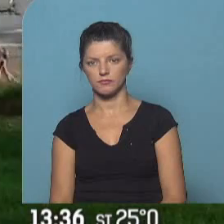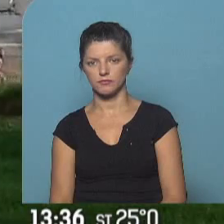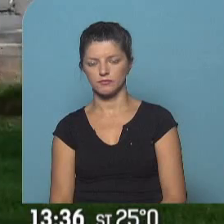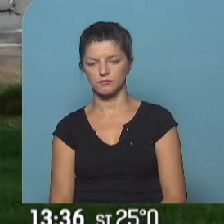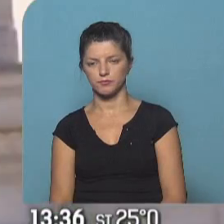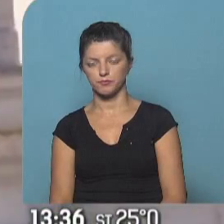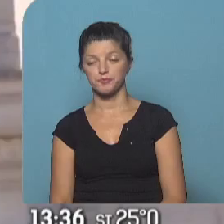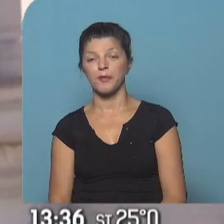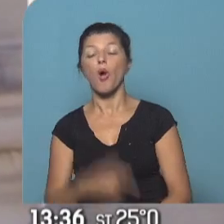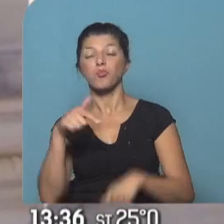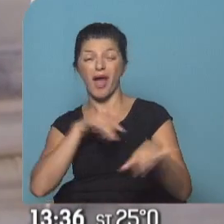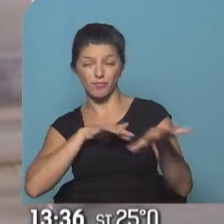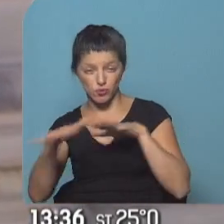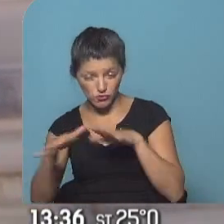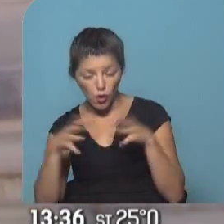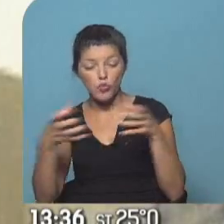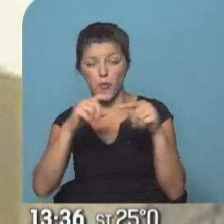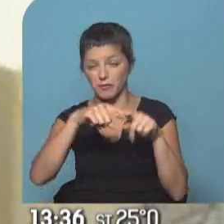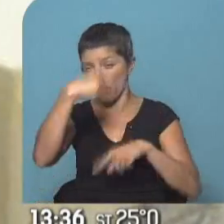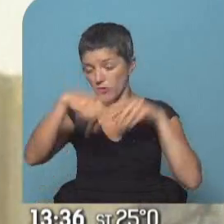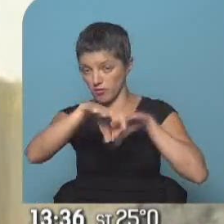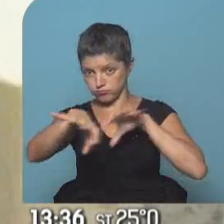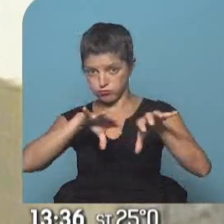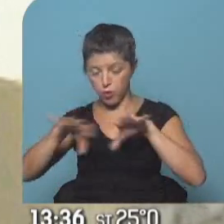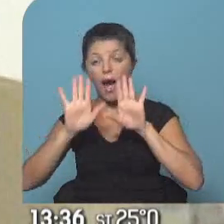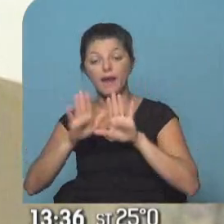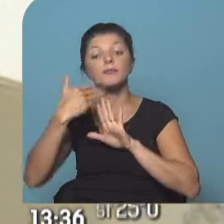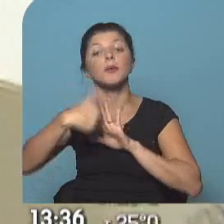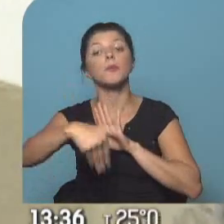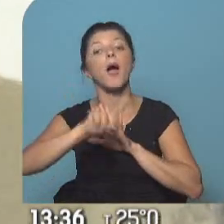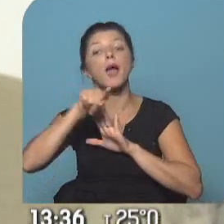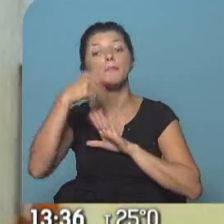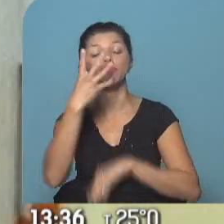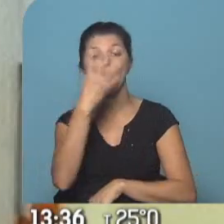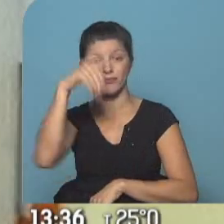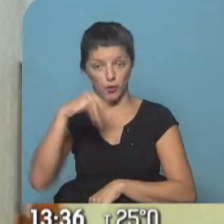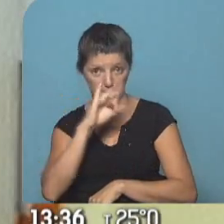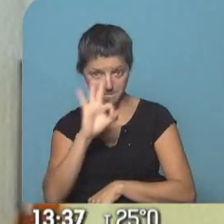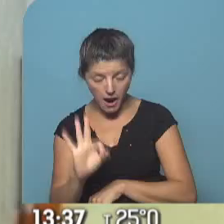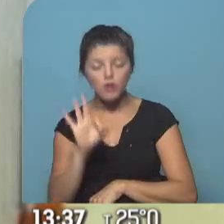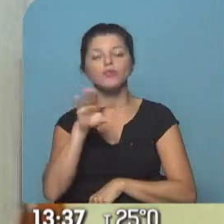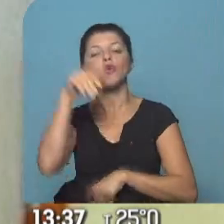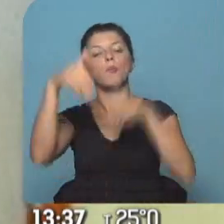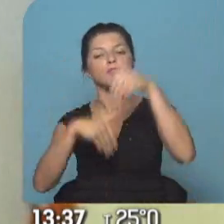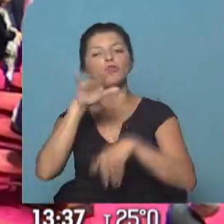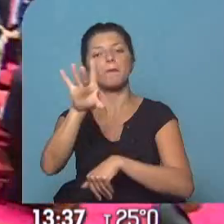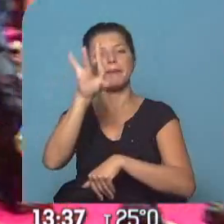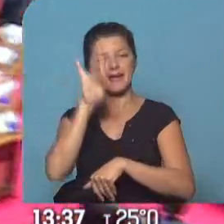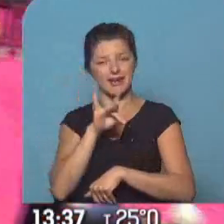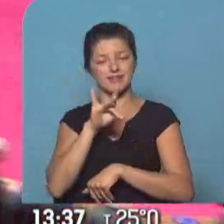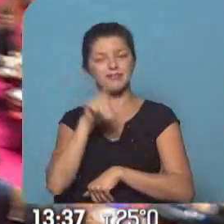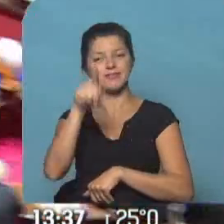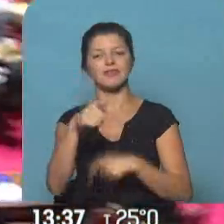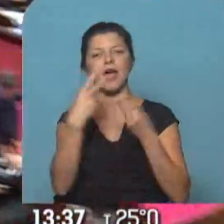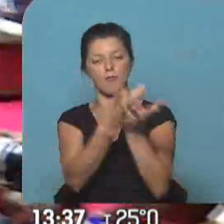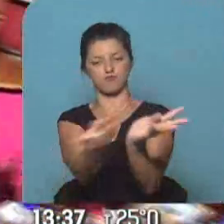En un contexto de fuerte división política, Italia irá a las urnas el próximo 4 de marzo para elegir la 18ª legislatura encargada de